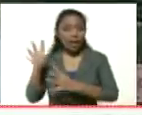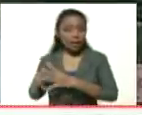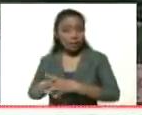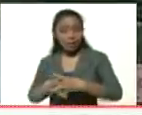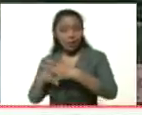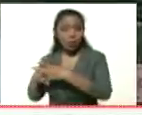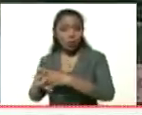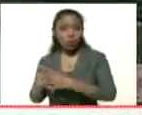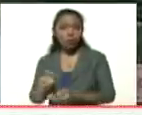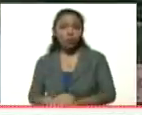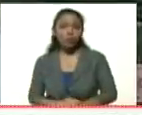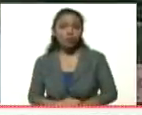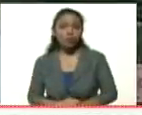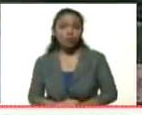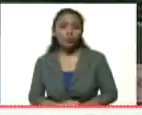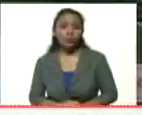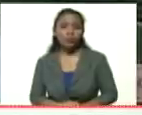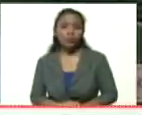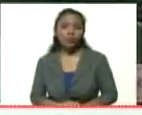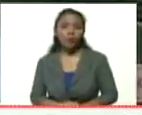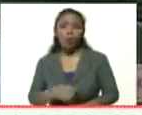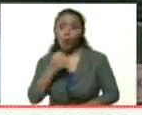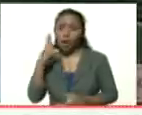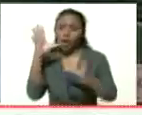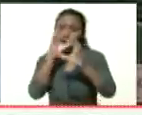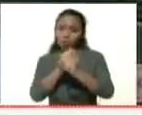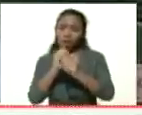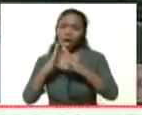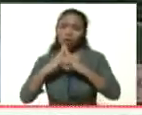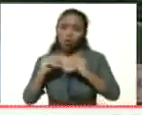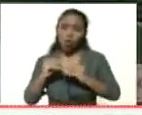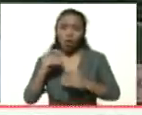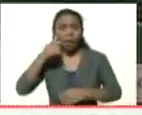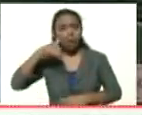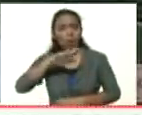Unidos de Norteamérica. Muy buenas noches a todo el pueblo de Venezuela.